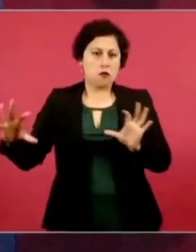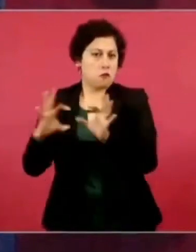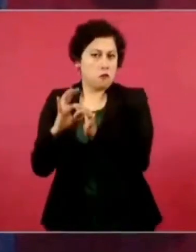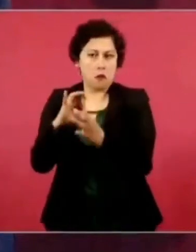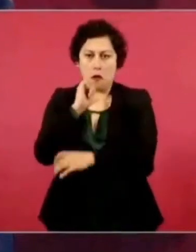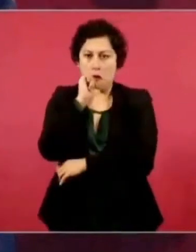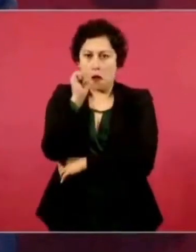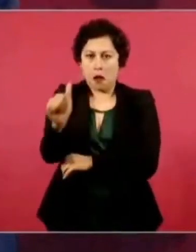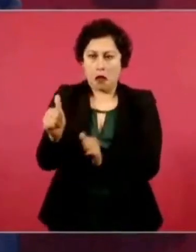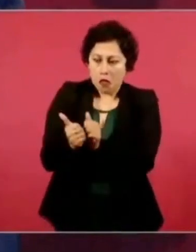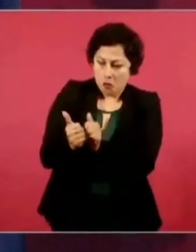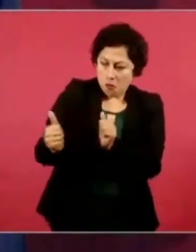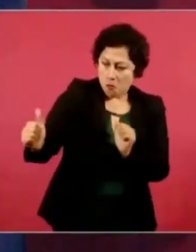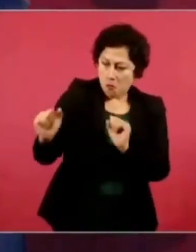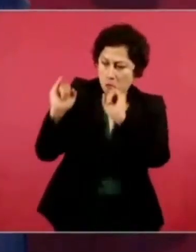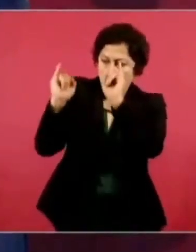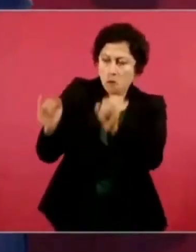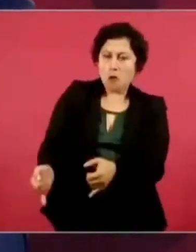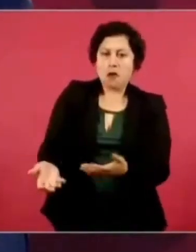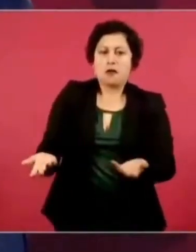Fue un movimiento mundial,